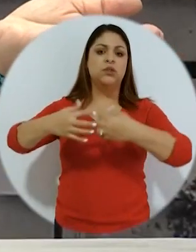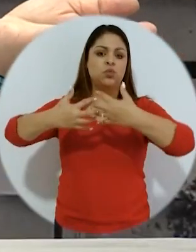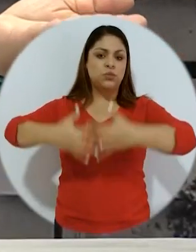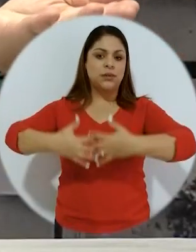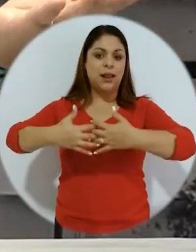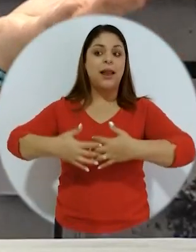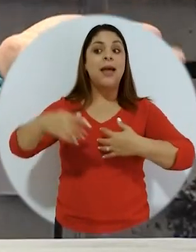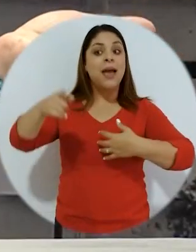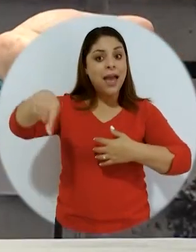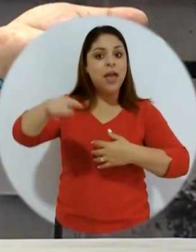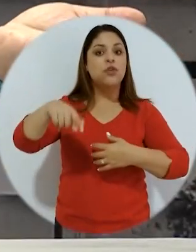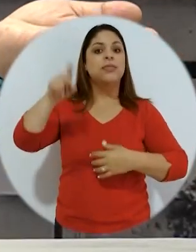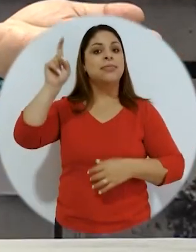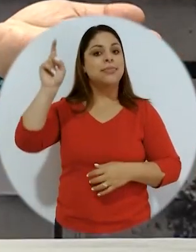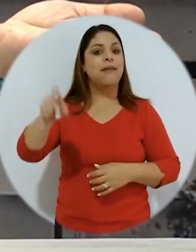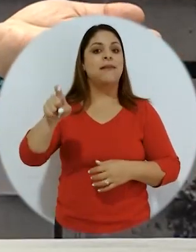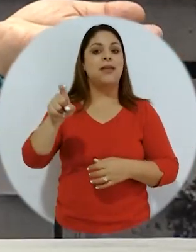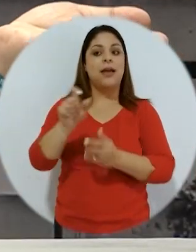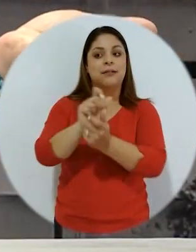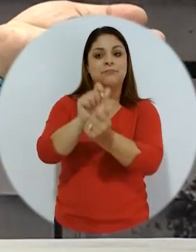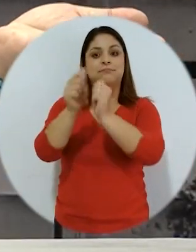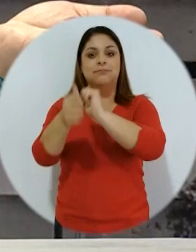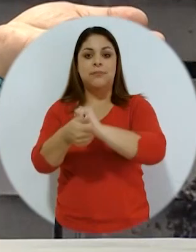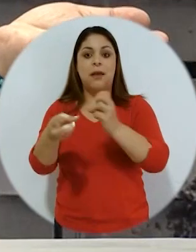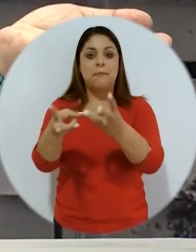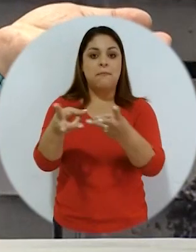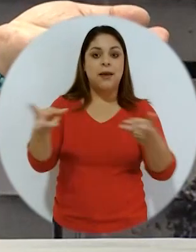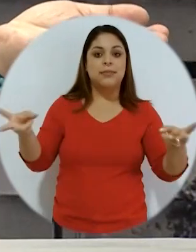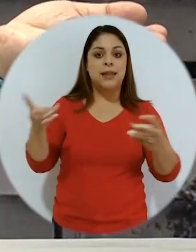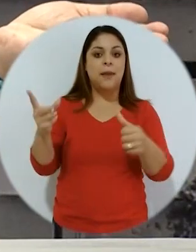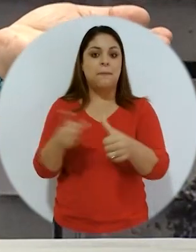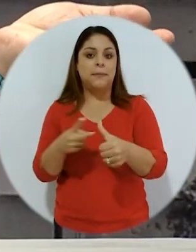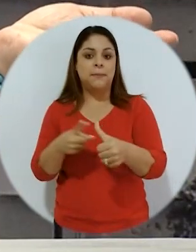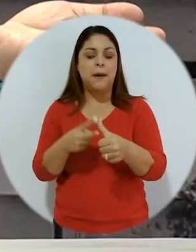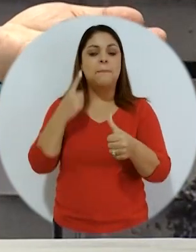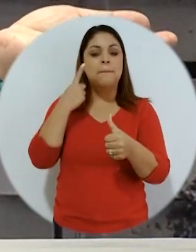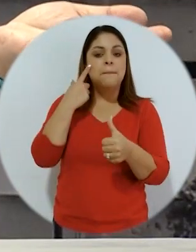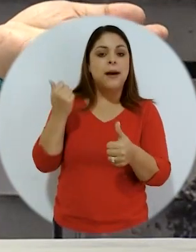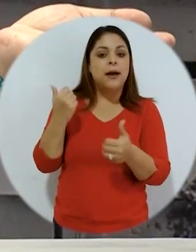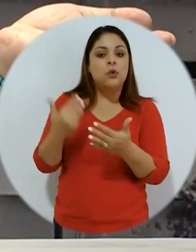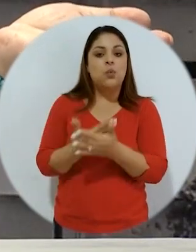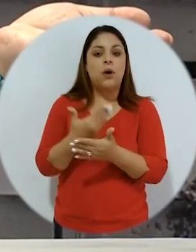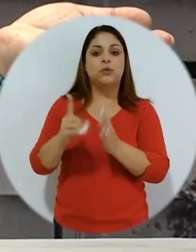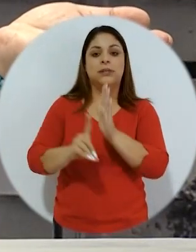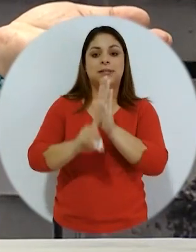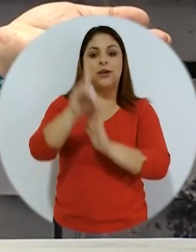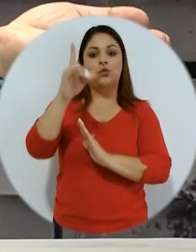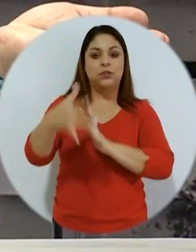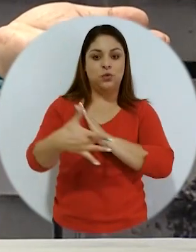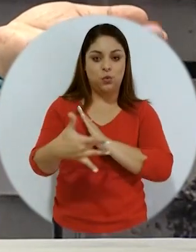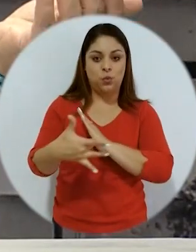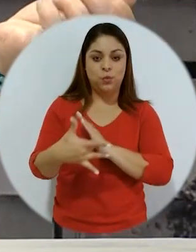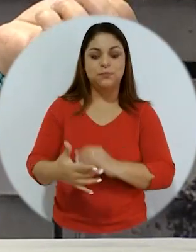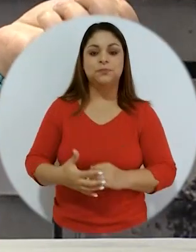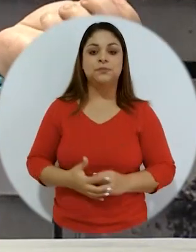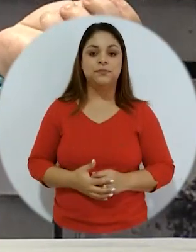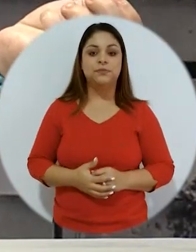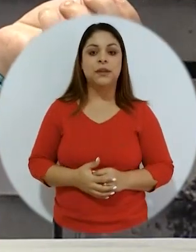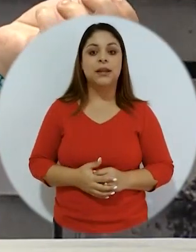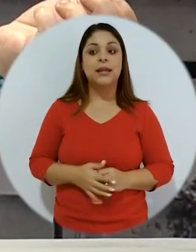que tienen la potencialidad de convertirse en las nuevas materias primas para estos nuevos desarrollos